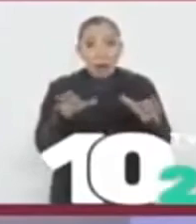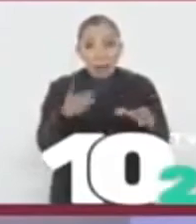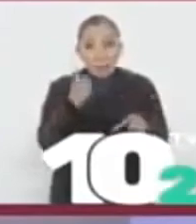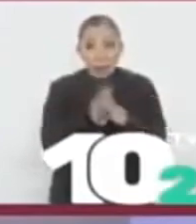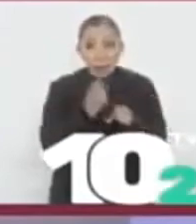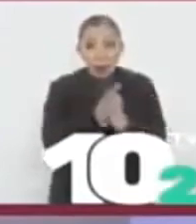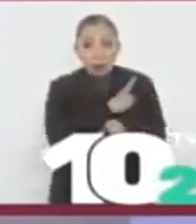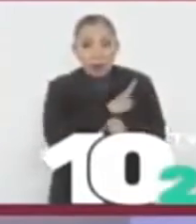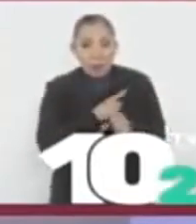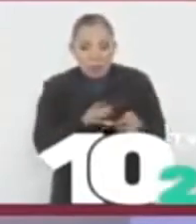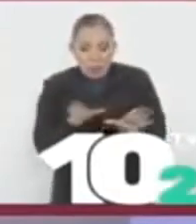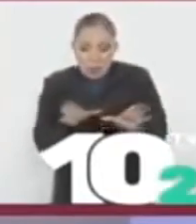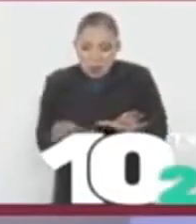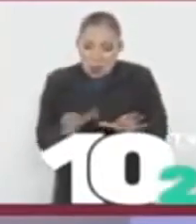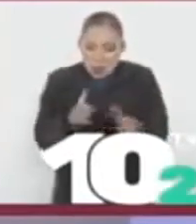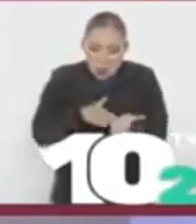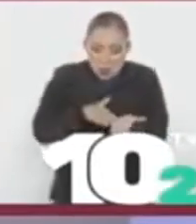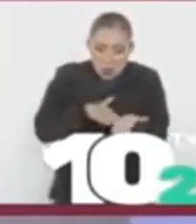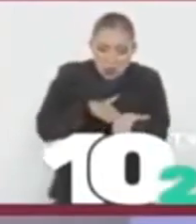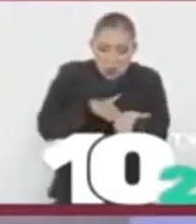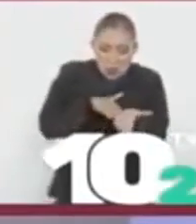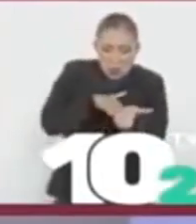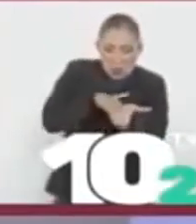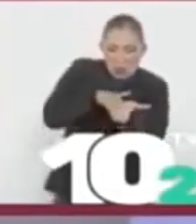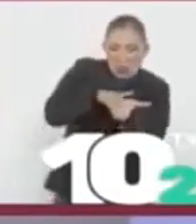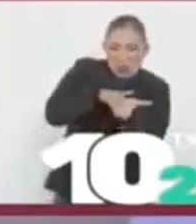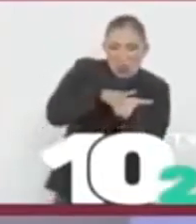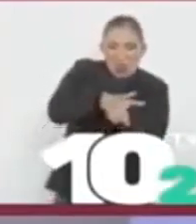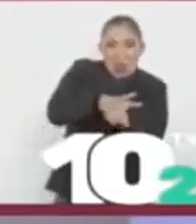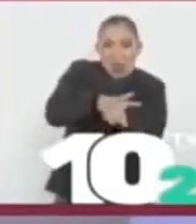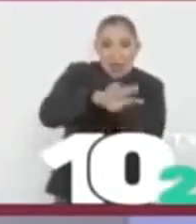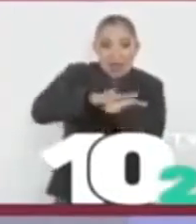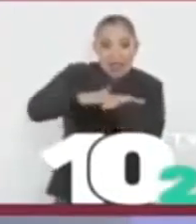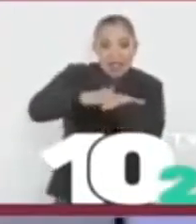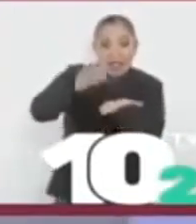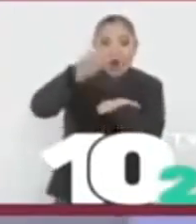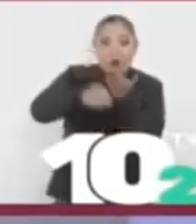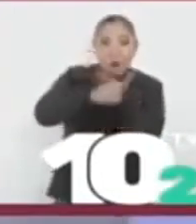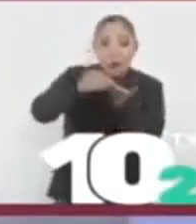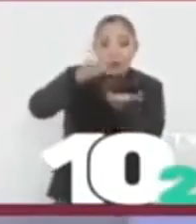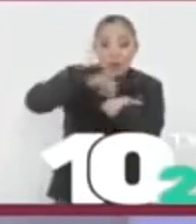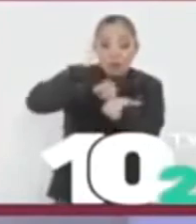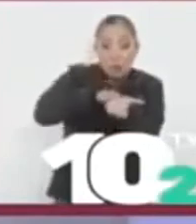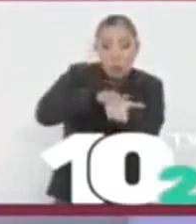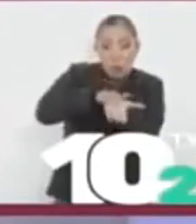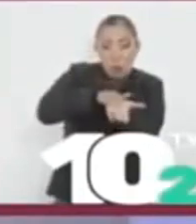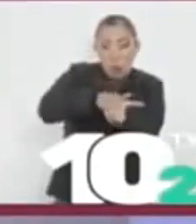moverla, primero tendrá que vencer la fuerza de fricción entre este objeto y el suelo.